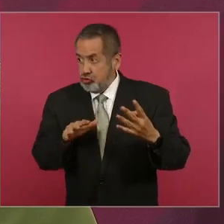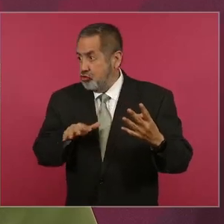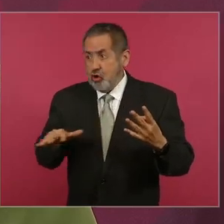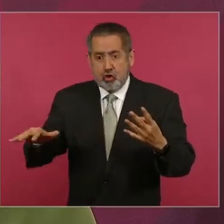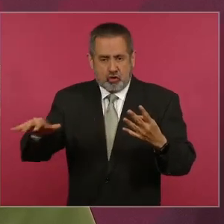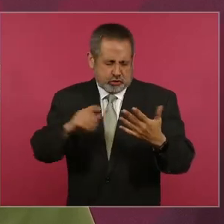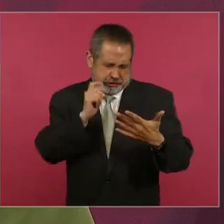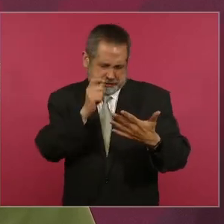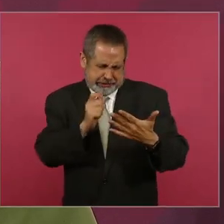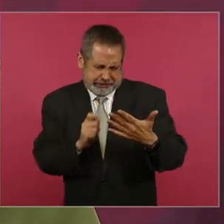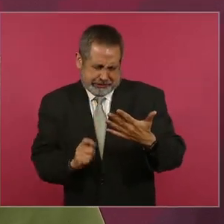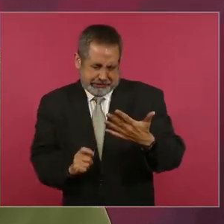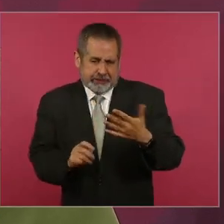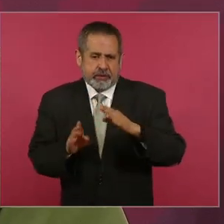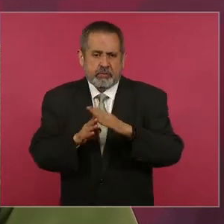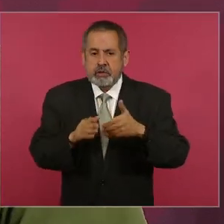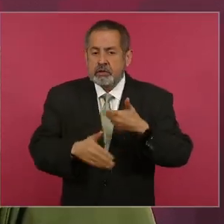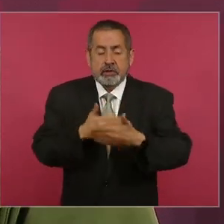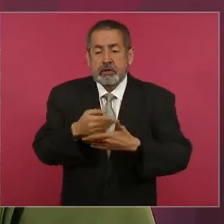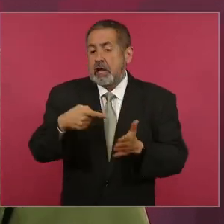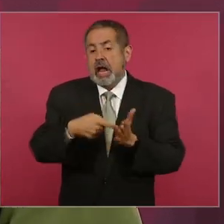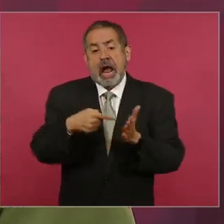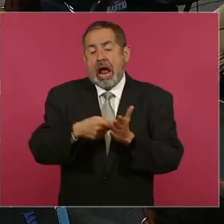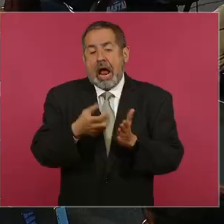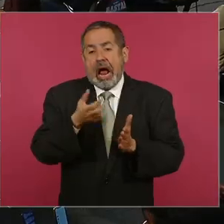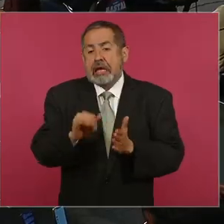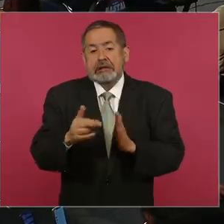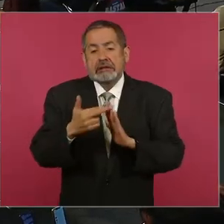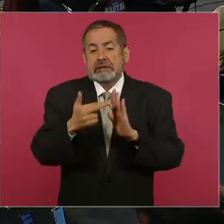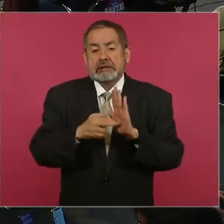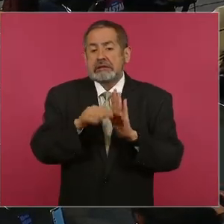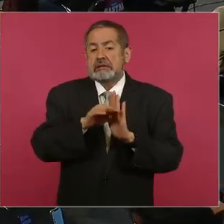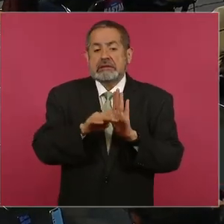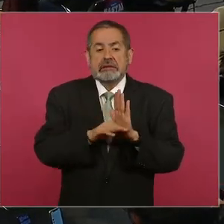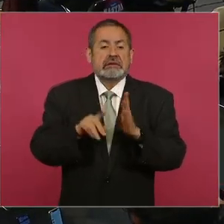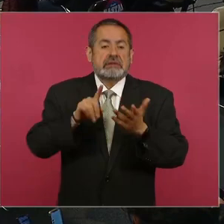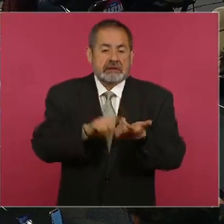es un procedimiento que está basado en